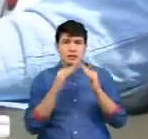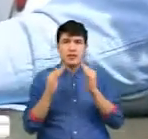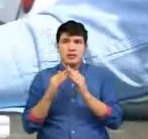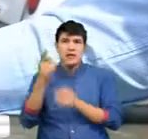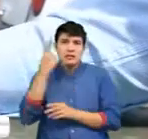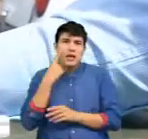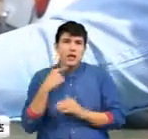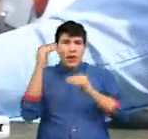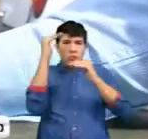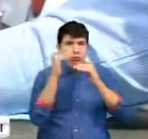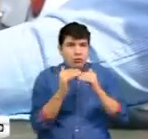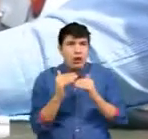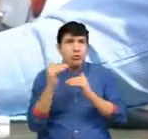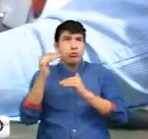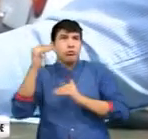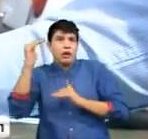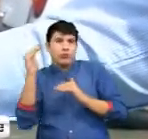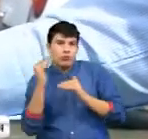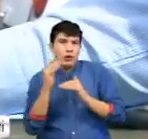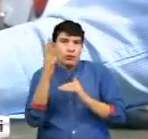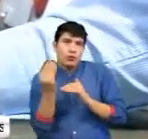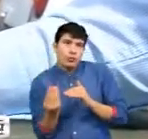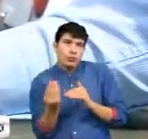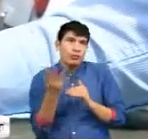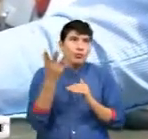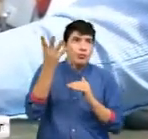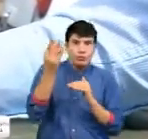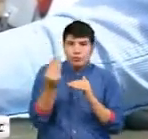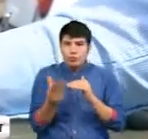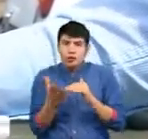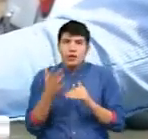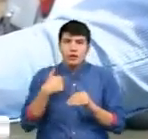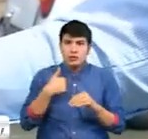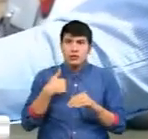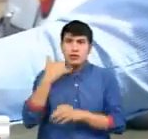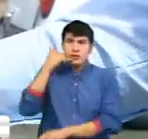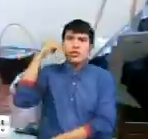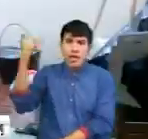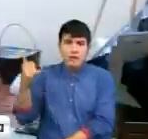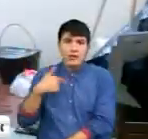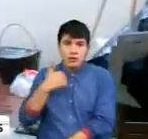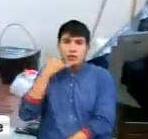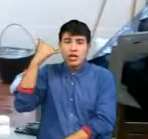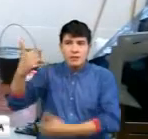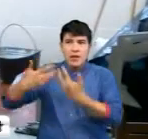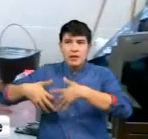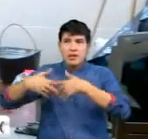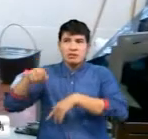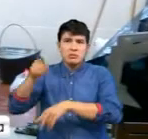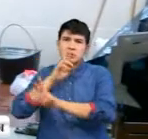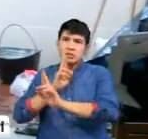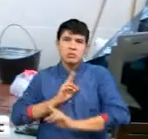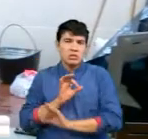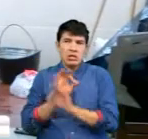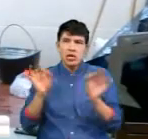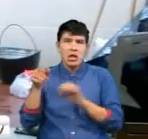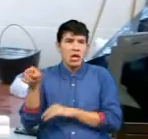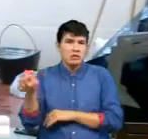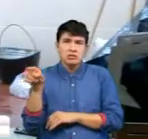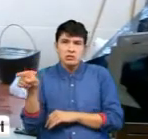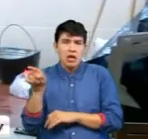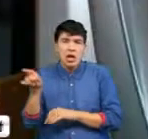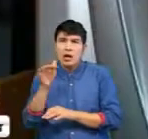luz se bajaba se subía volviera quitaban y normalmente yo estuve que llamar a la electrificadora igual no me dio ninguna respuesta que ella no